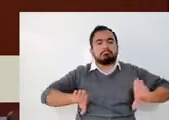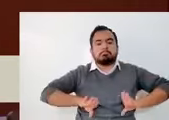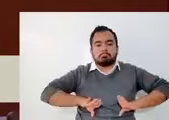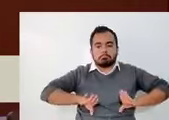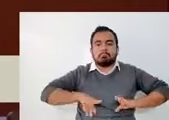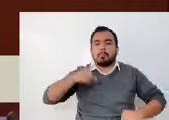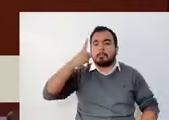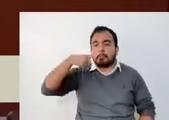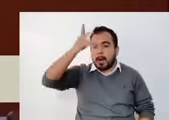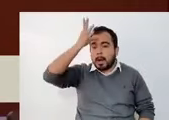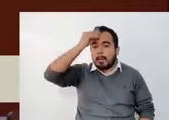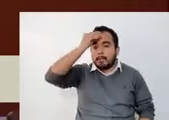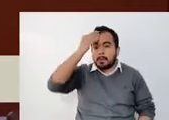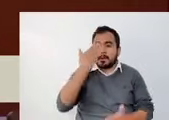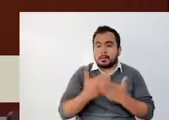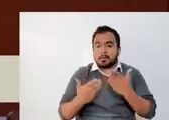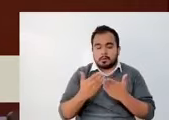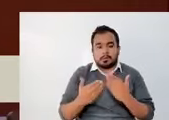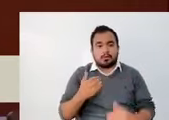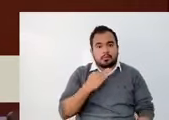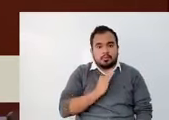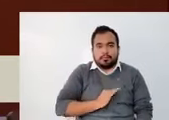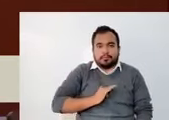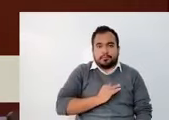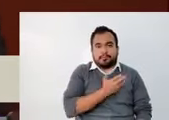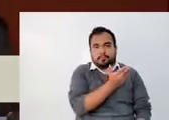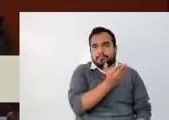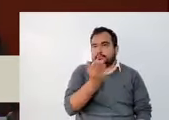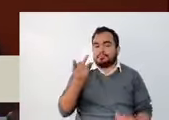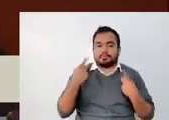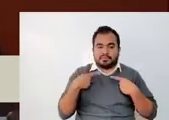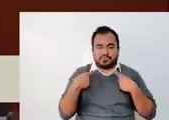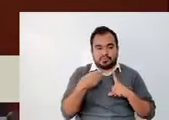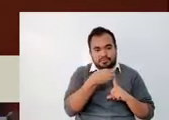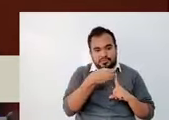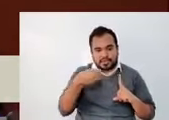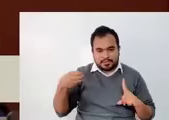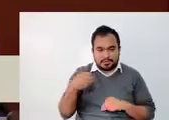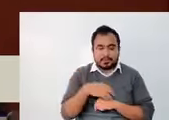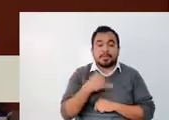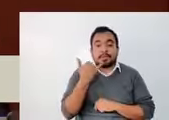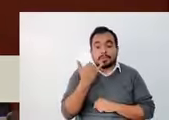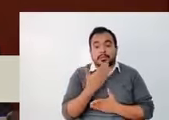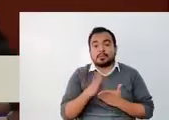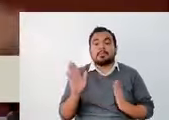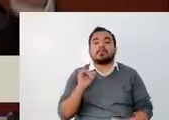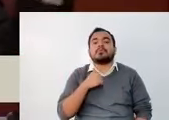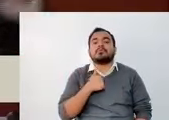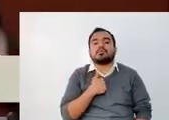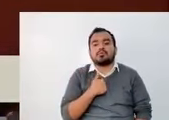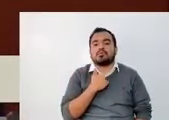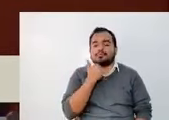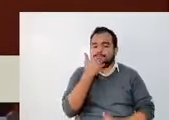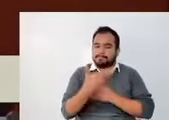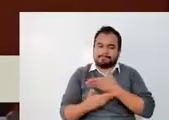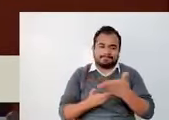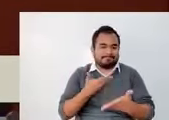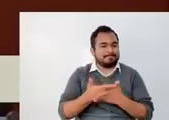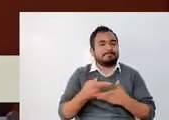lo cual me congratulo y congratulo a los organizadores. Quiero además pedir excusas por adelantado a las